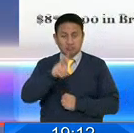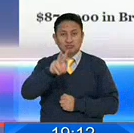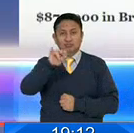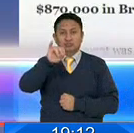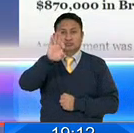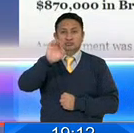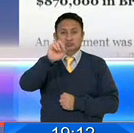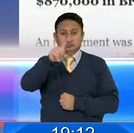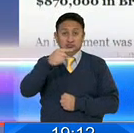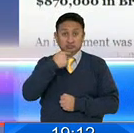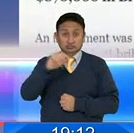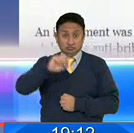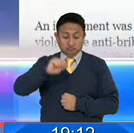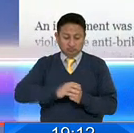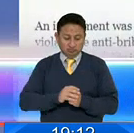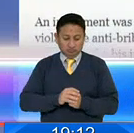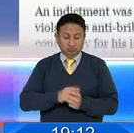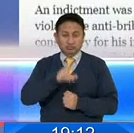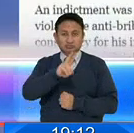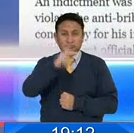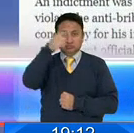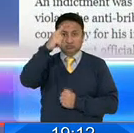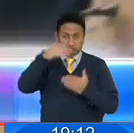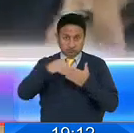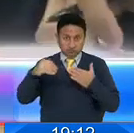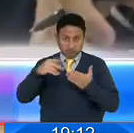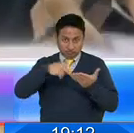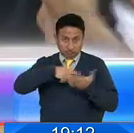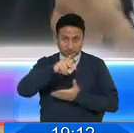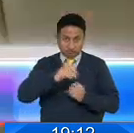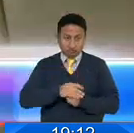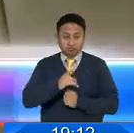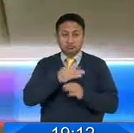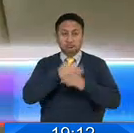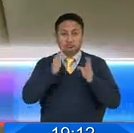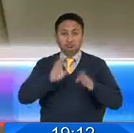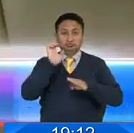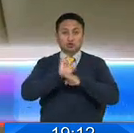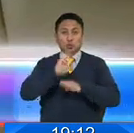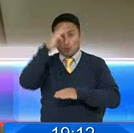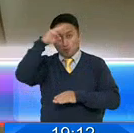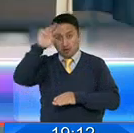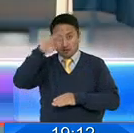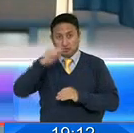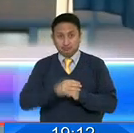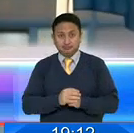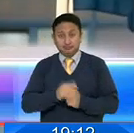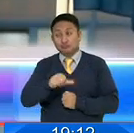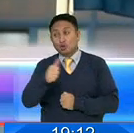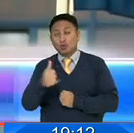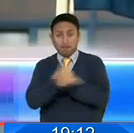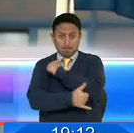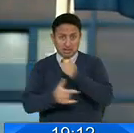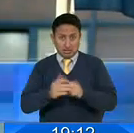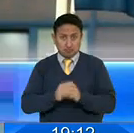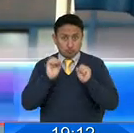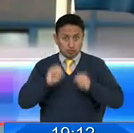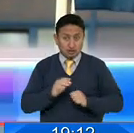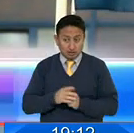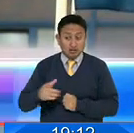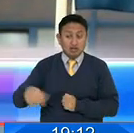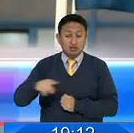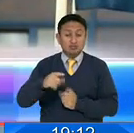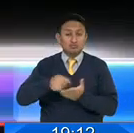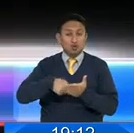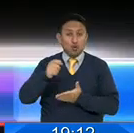acordado pagar más de 2 millones de dólares a funcionarios en Ecuador y México, entre otros países, para asegurar y retener